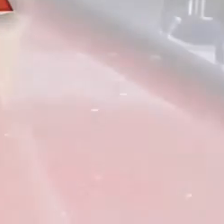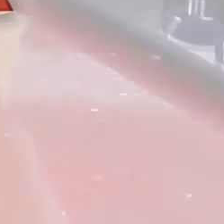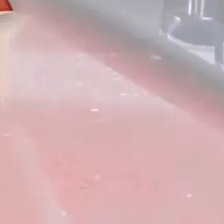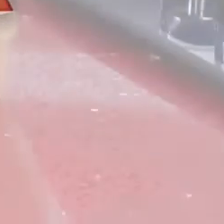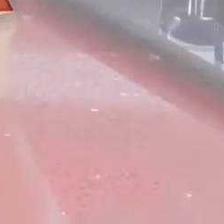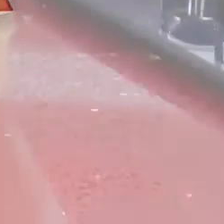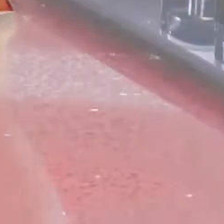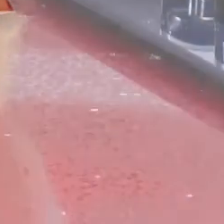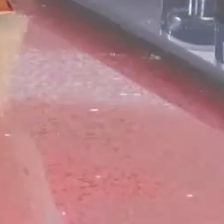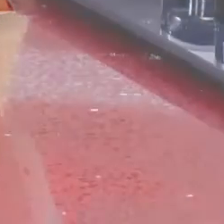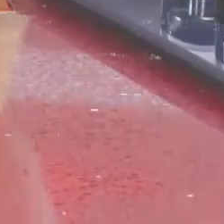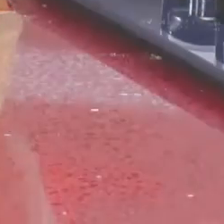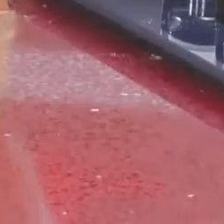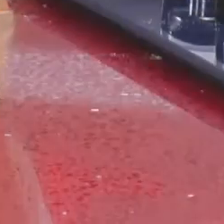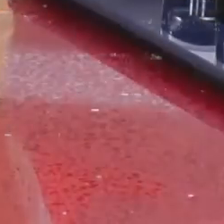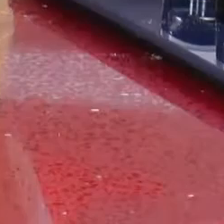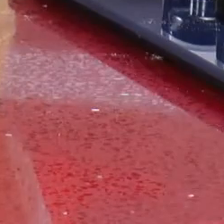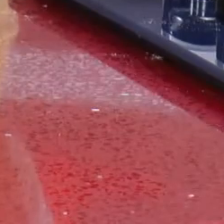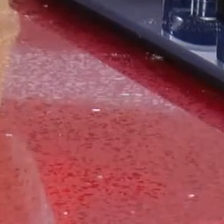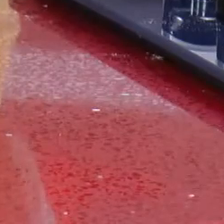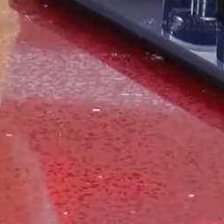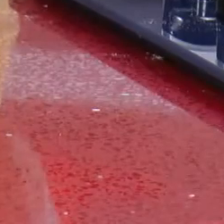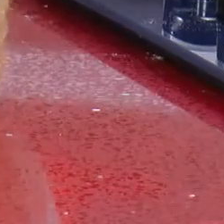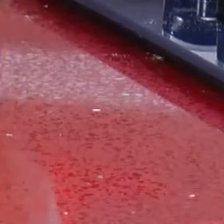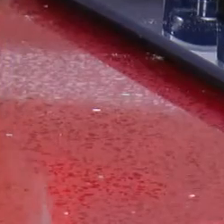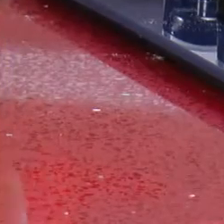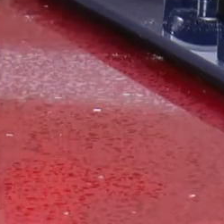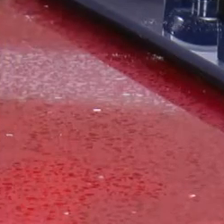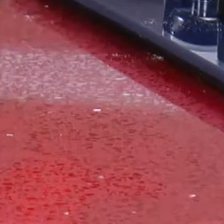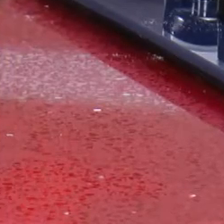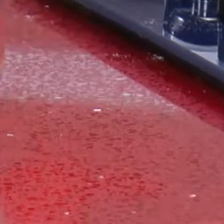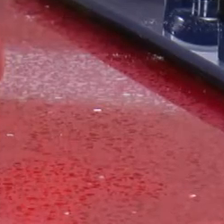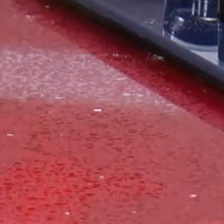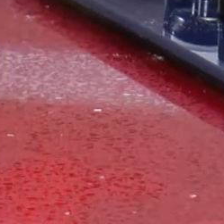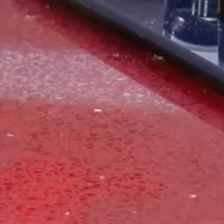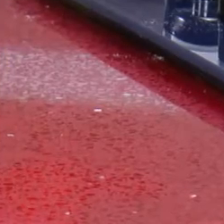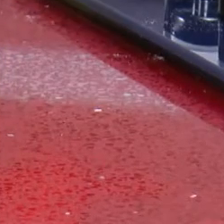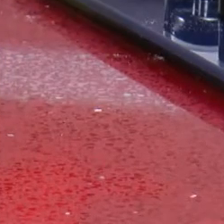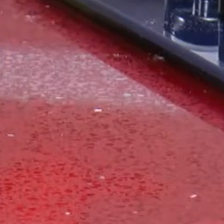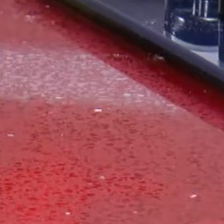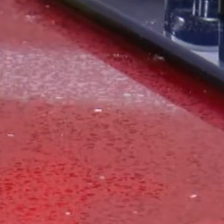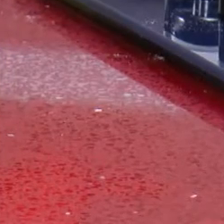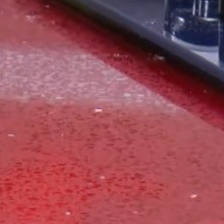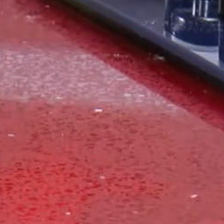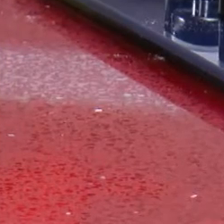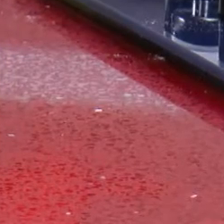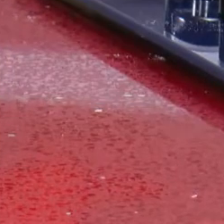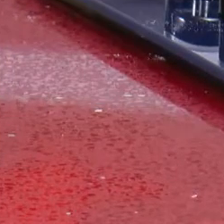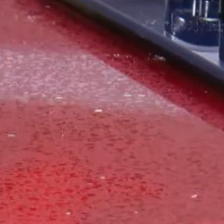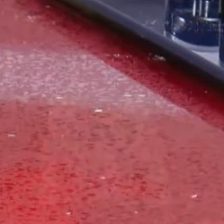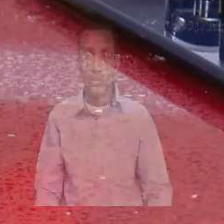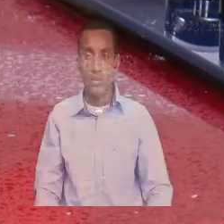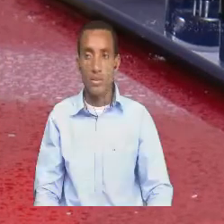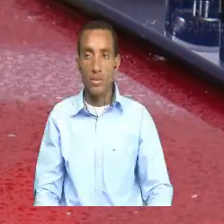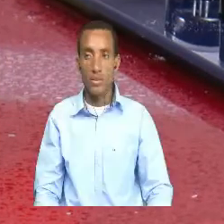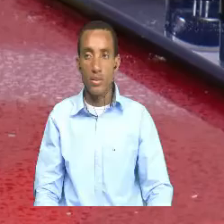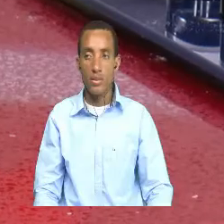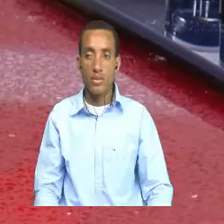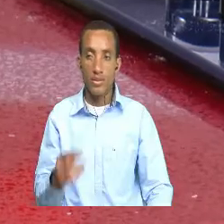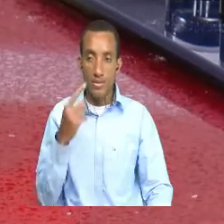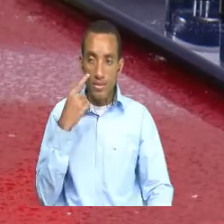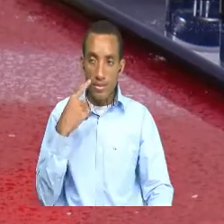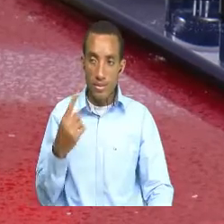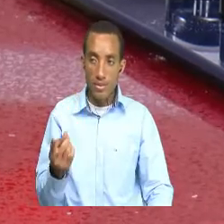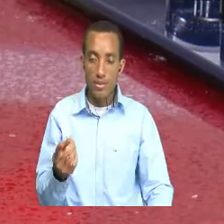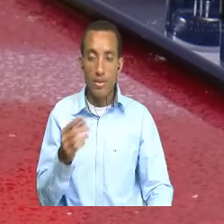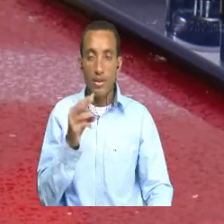que dice que será también el momento de ser cambios exactamente le sirve a kiwi